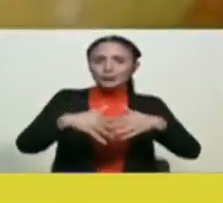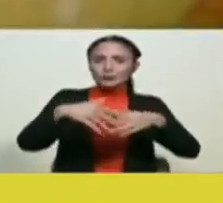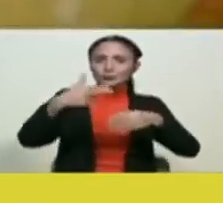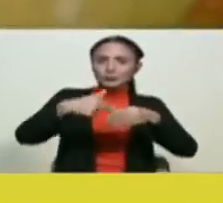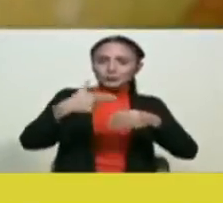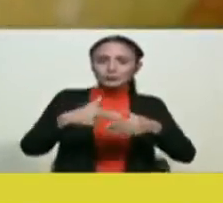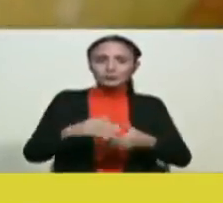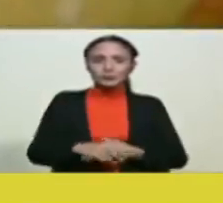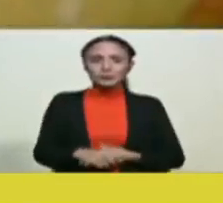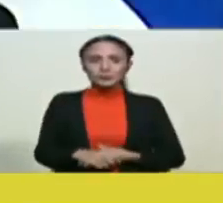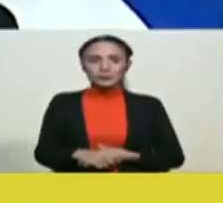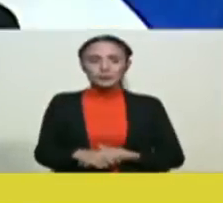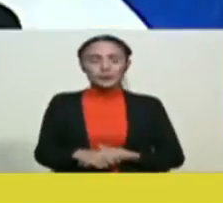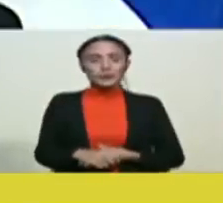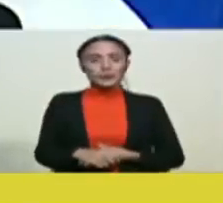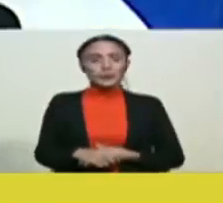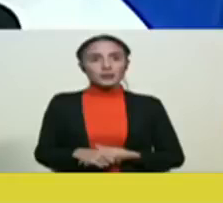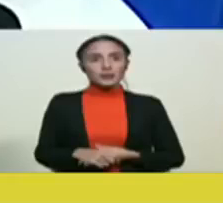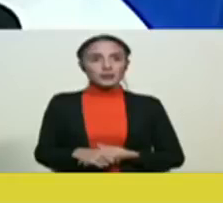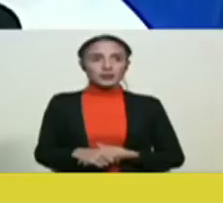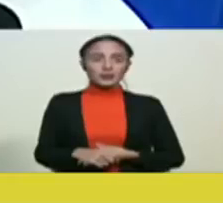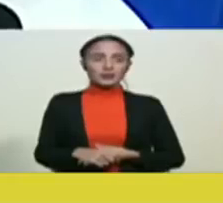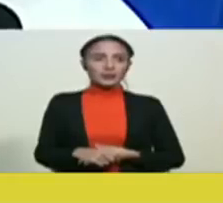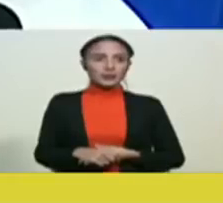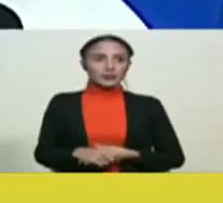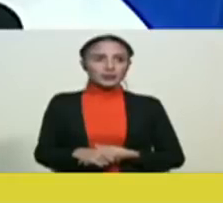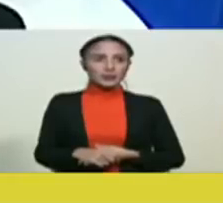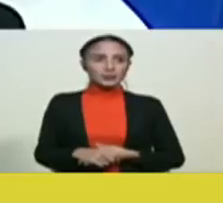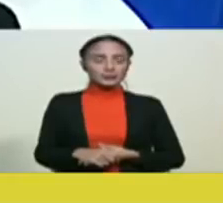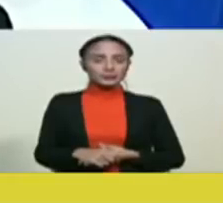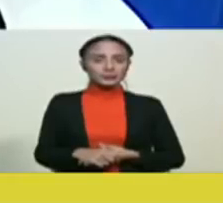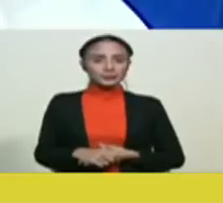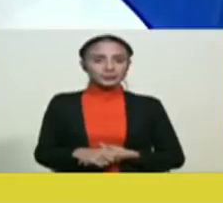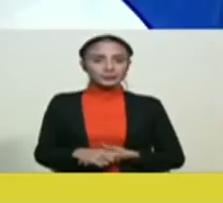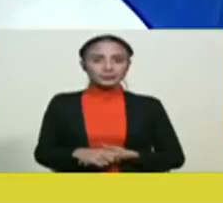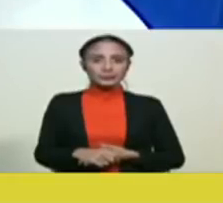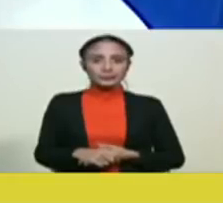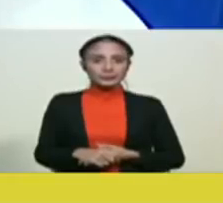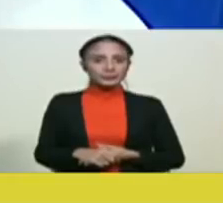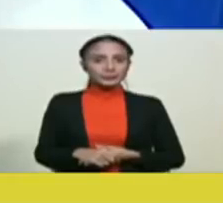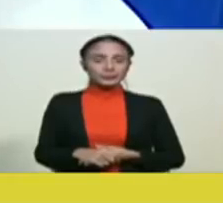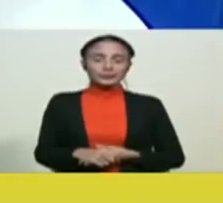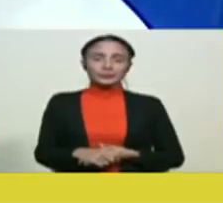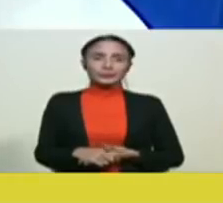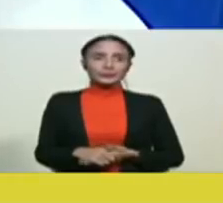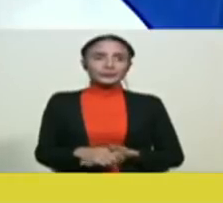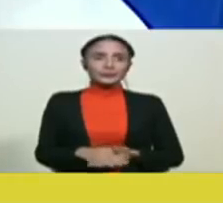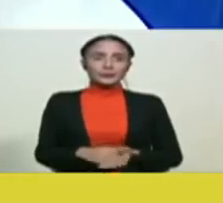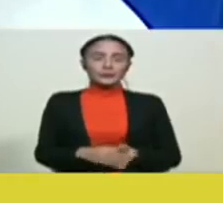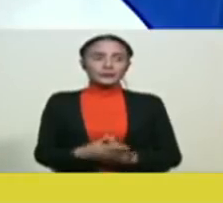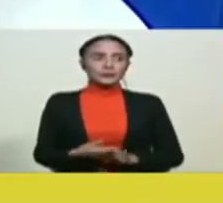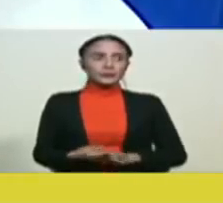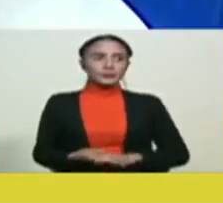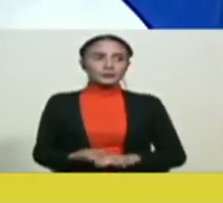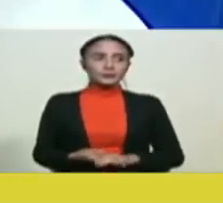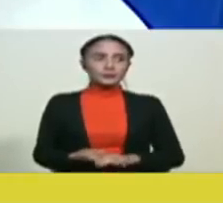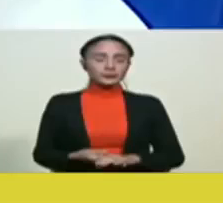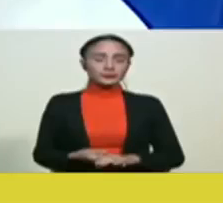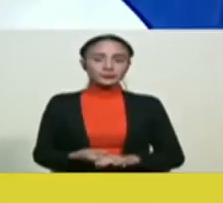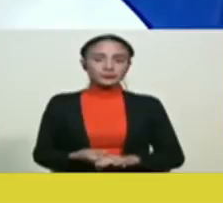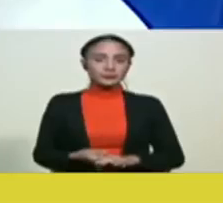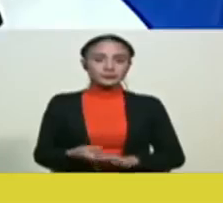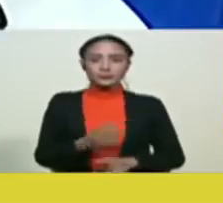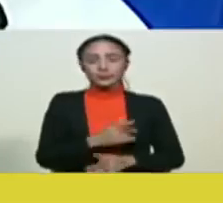agrícolas mineros turísticos lo nuevo de aquí con una